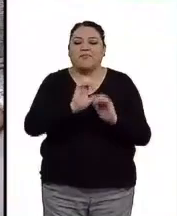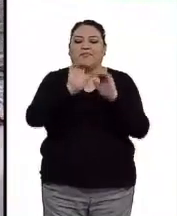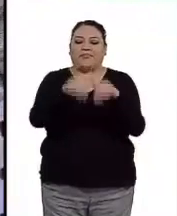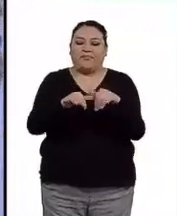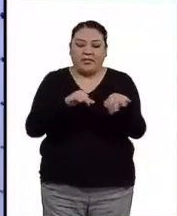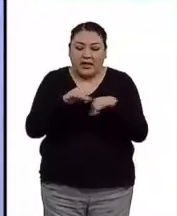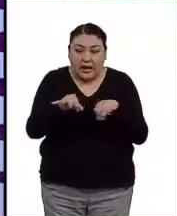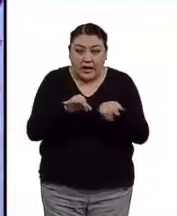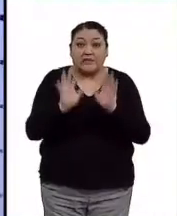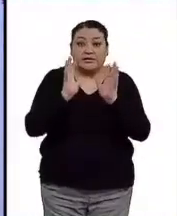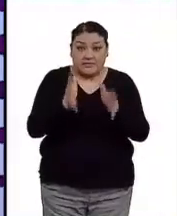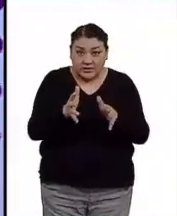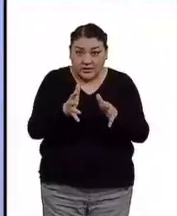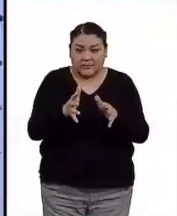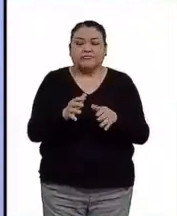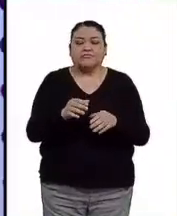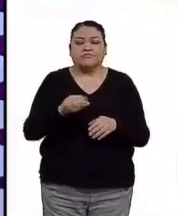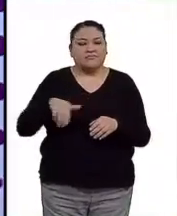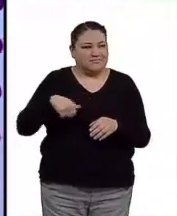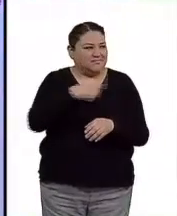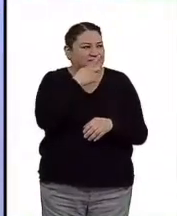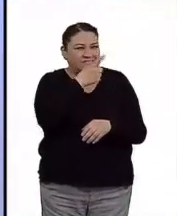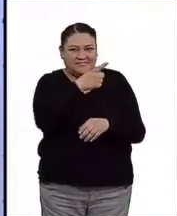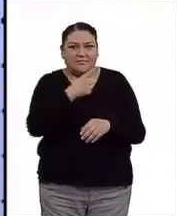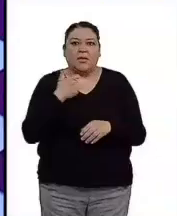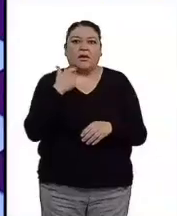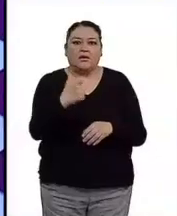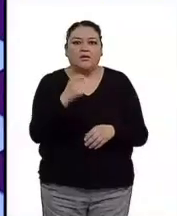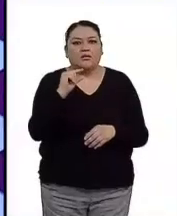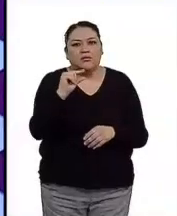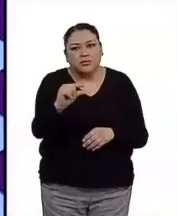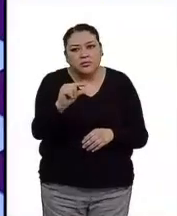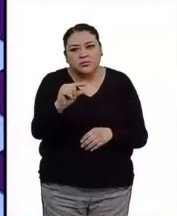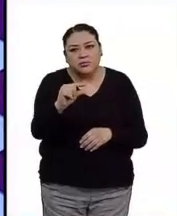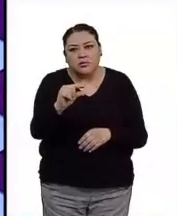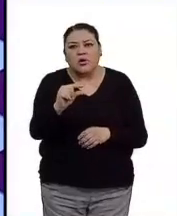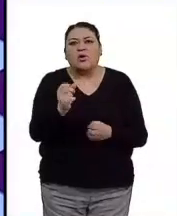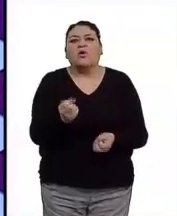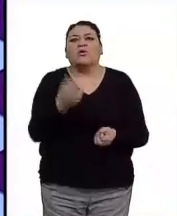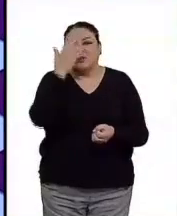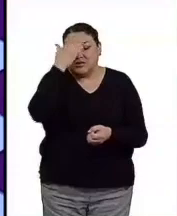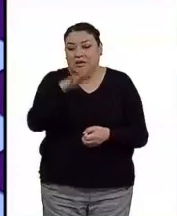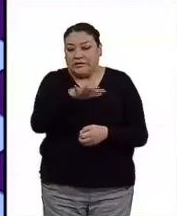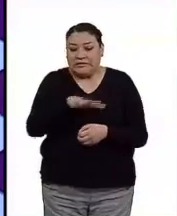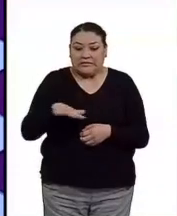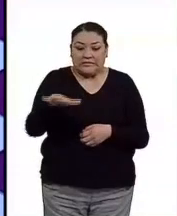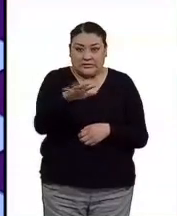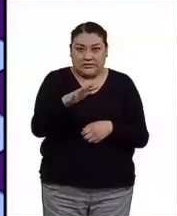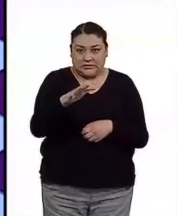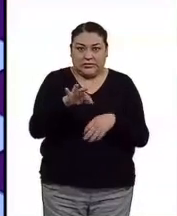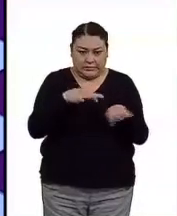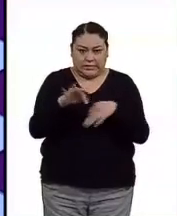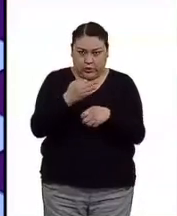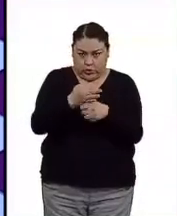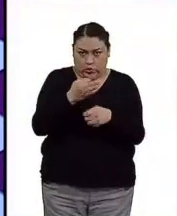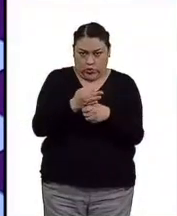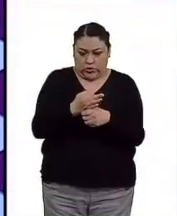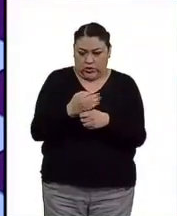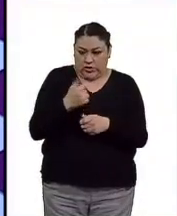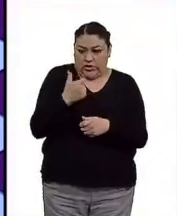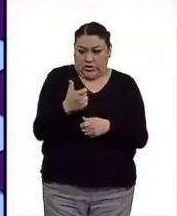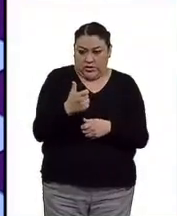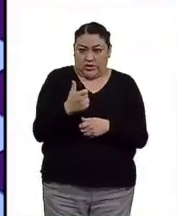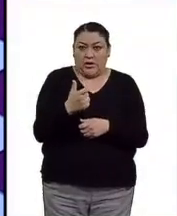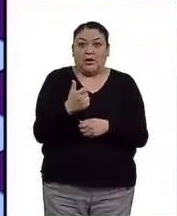remunerado, resulta que, como bien decía Abigail, ganamos mucho menos. 31% de las mujeres que están en algún empleo ganan hasta un